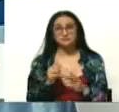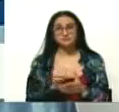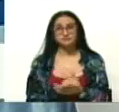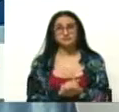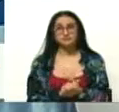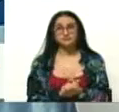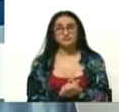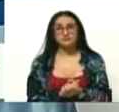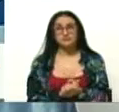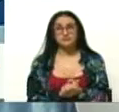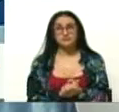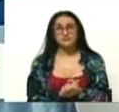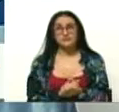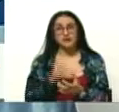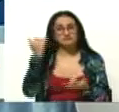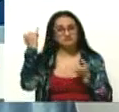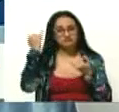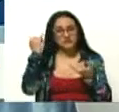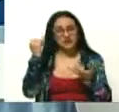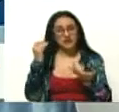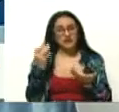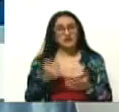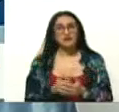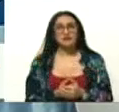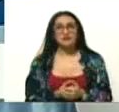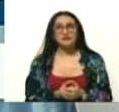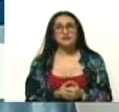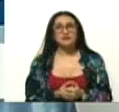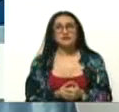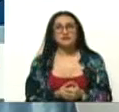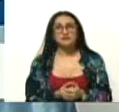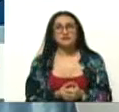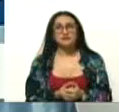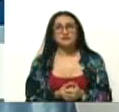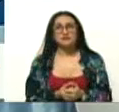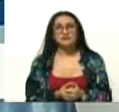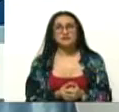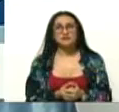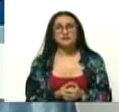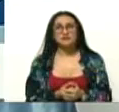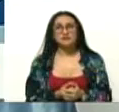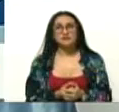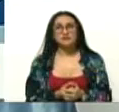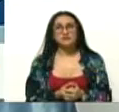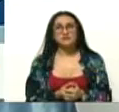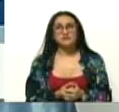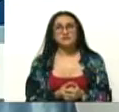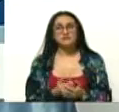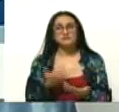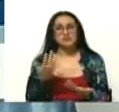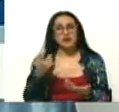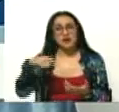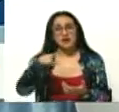en lo creativo, en lo fundacional, para que seamos